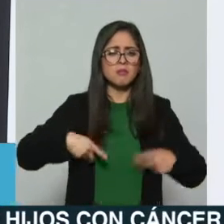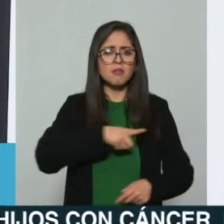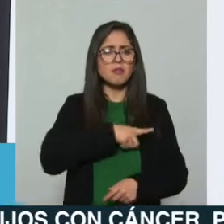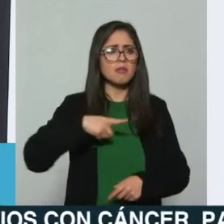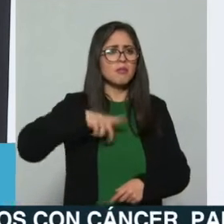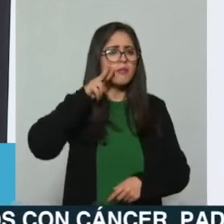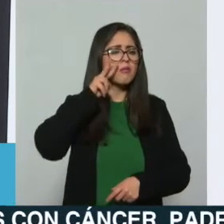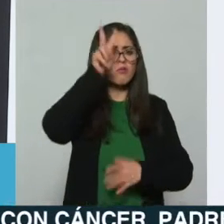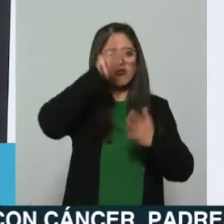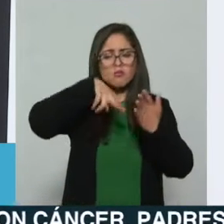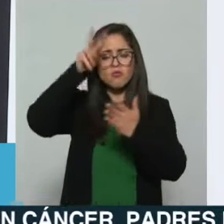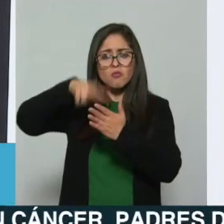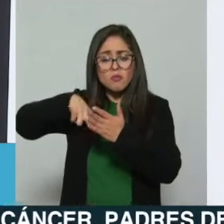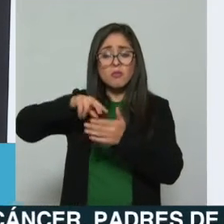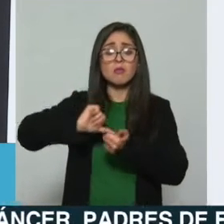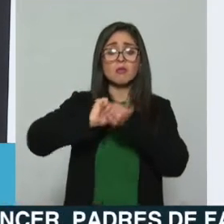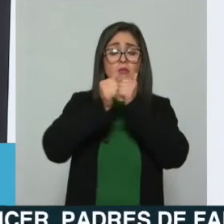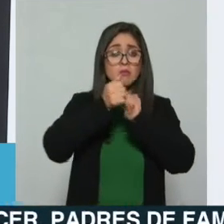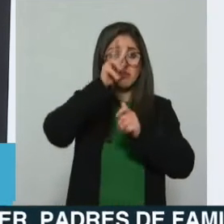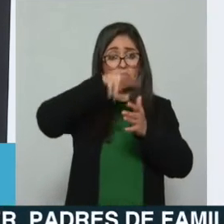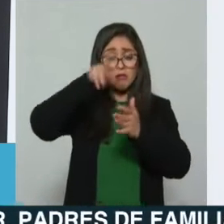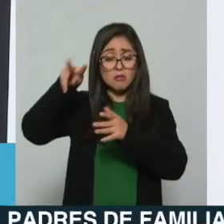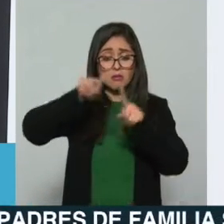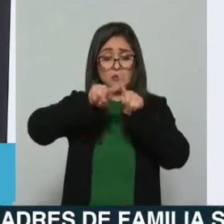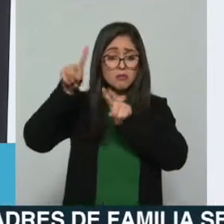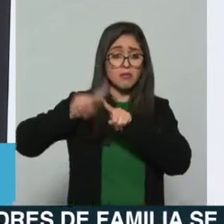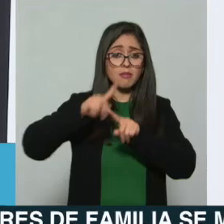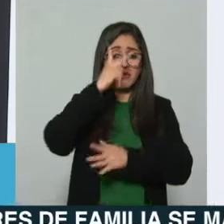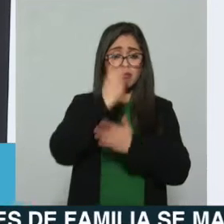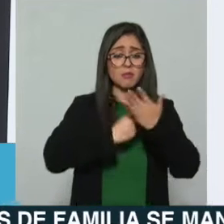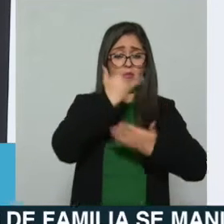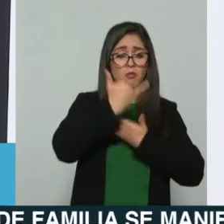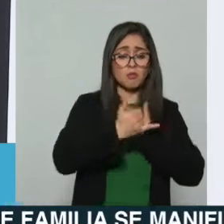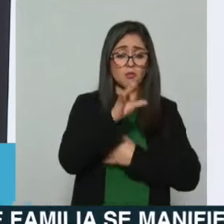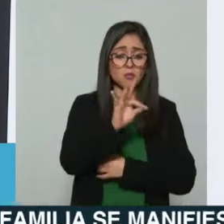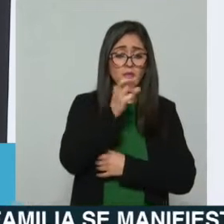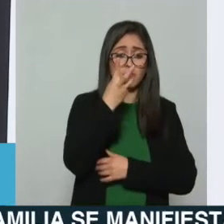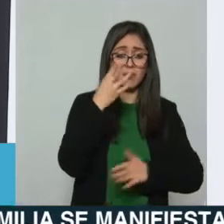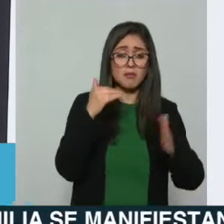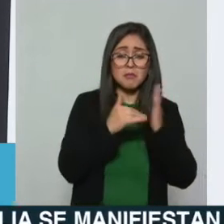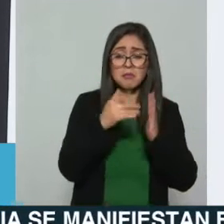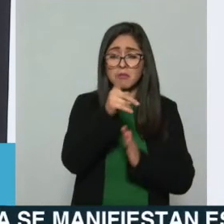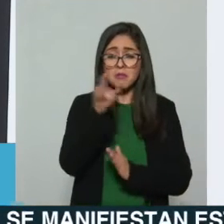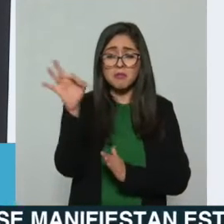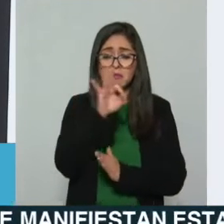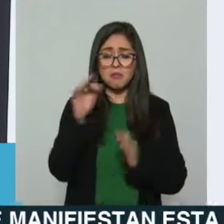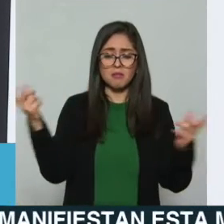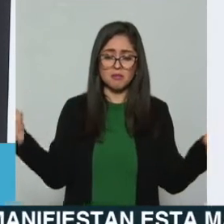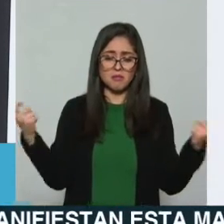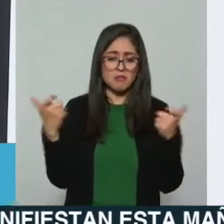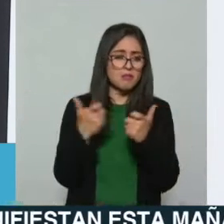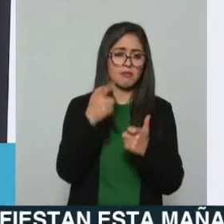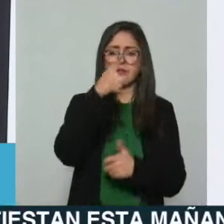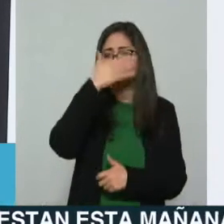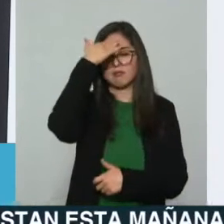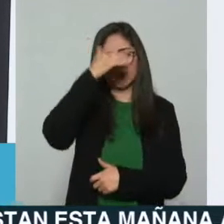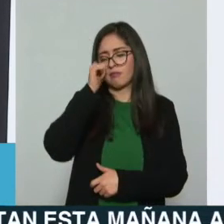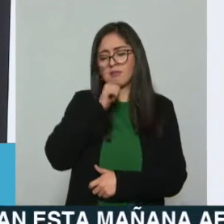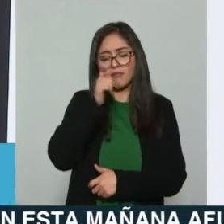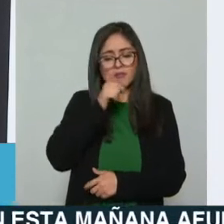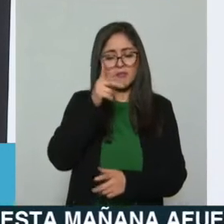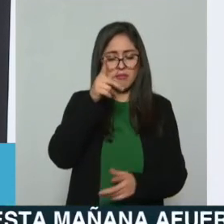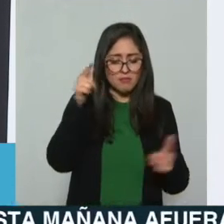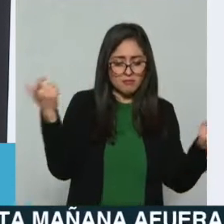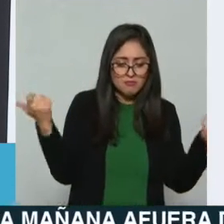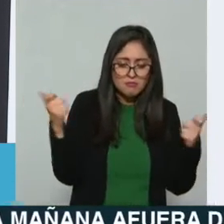pues, porque a partir de eso, pues aquellos proyectos de los 43,000 que a lo mejor pues va a haber una reducción natural porque siempre hay un corte